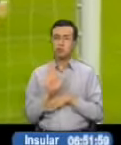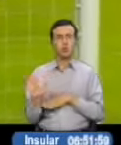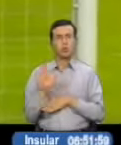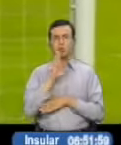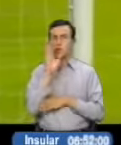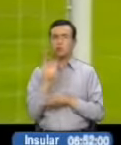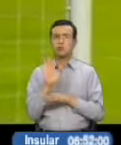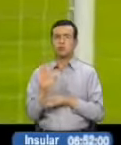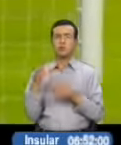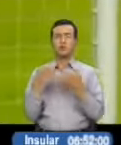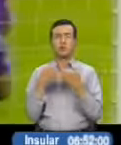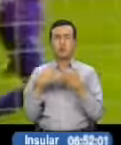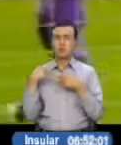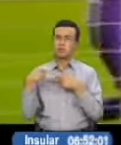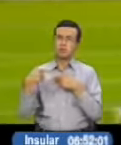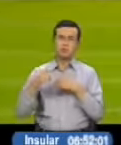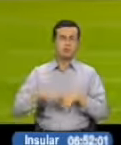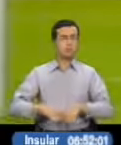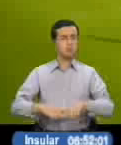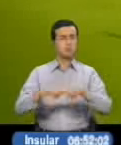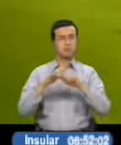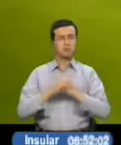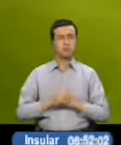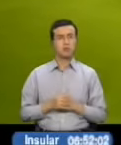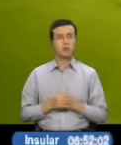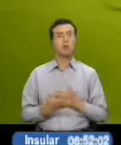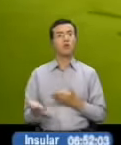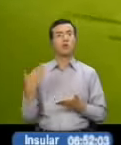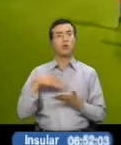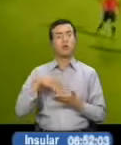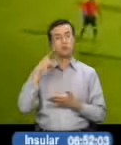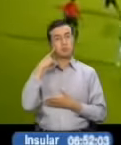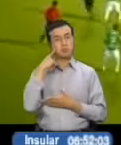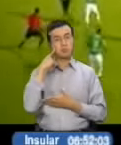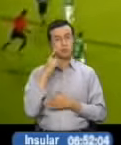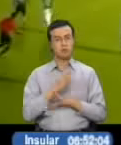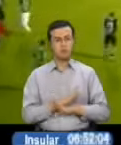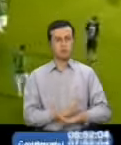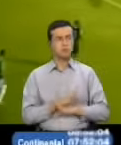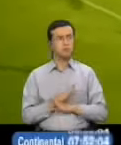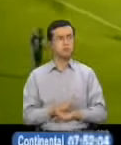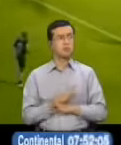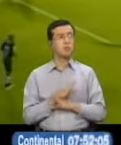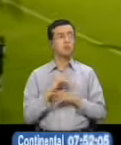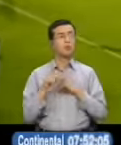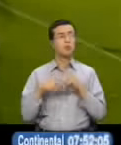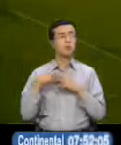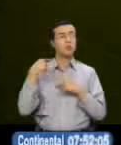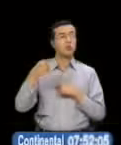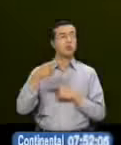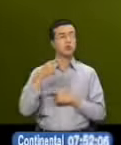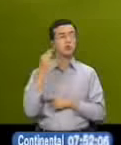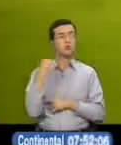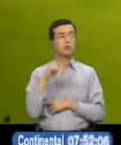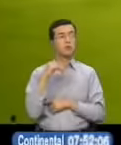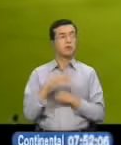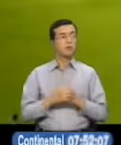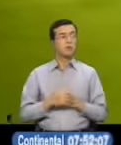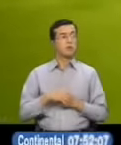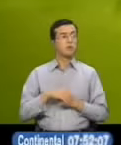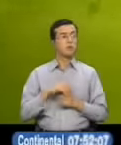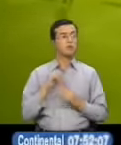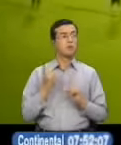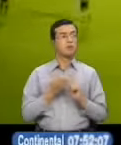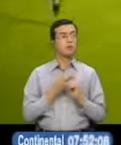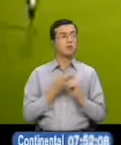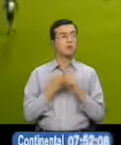constantes de sus plantillas a lo largo de la campaña y esperan volver a ser ese candado de su equipo este próximo miércoles. El primero es del